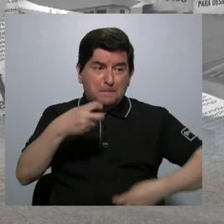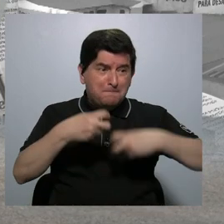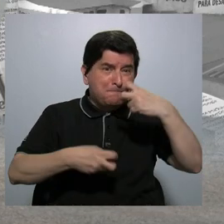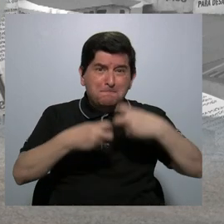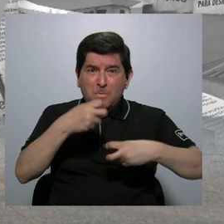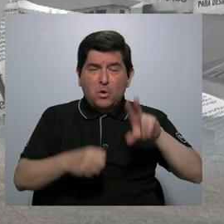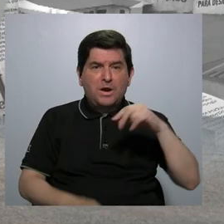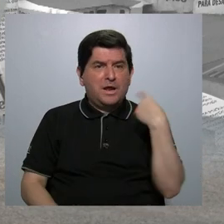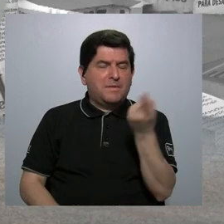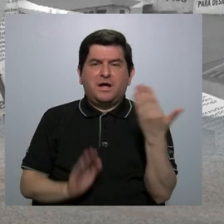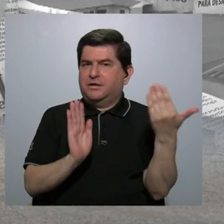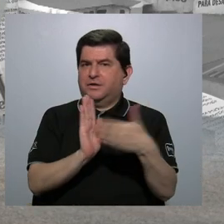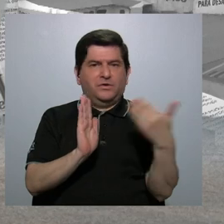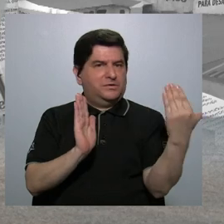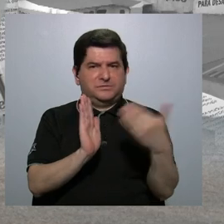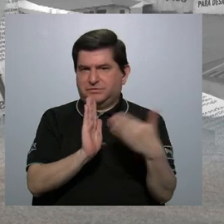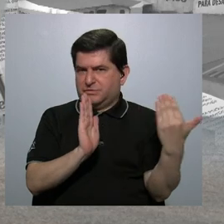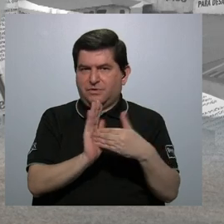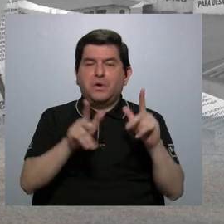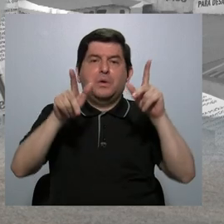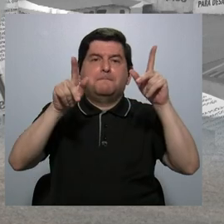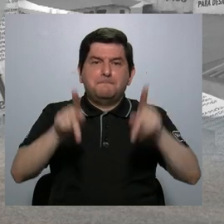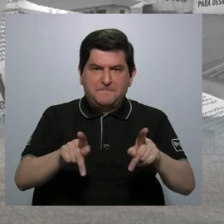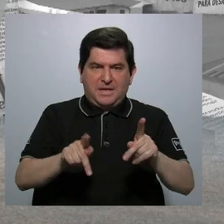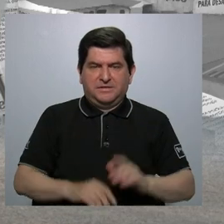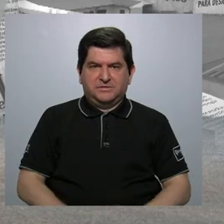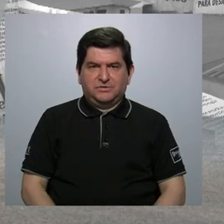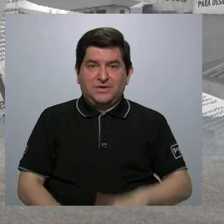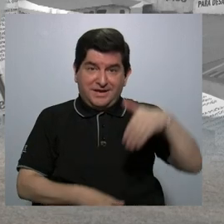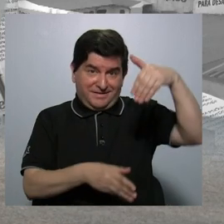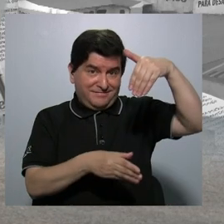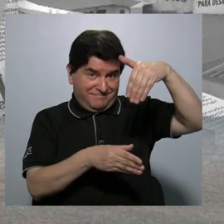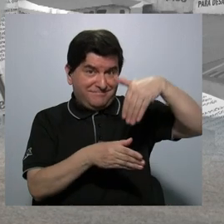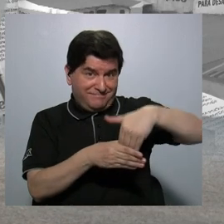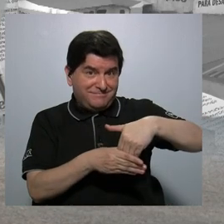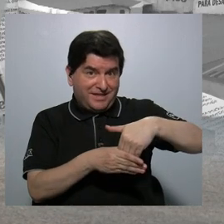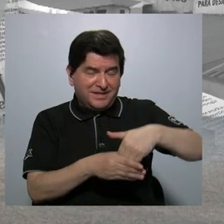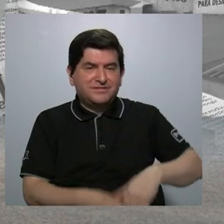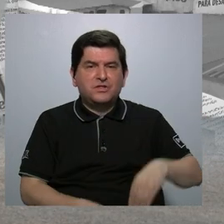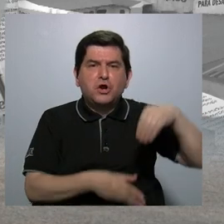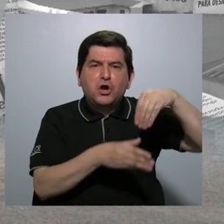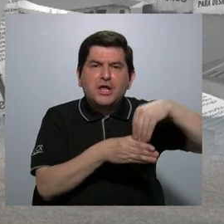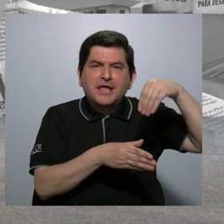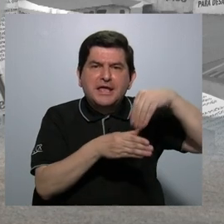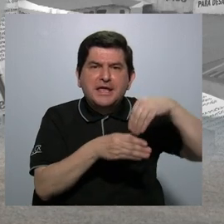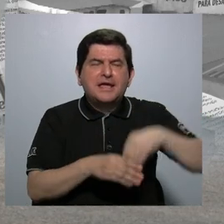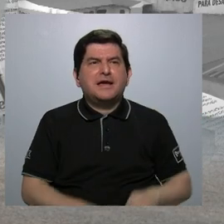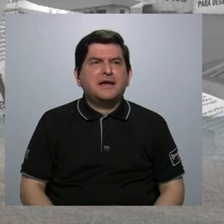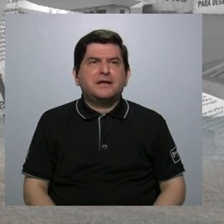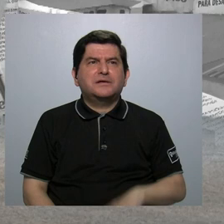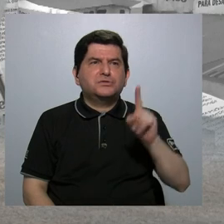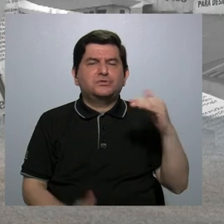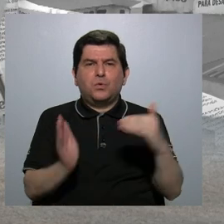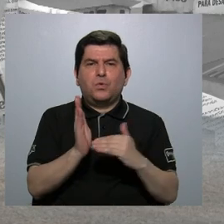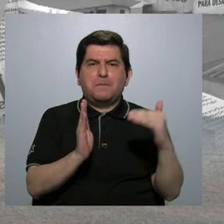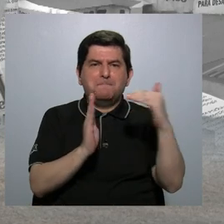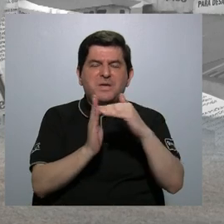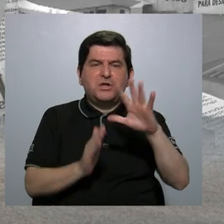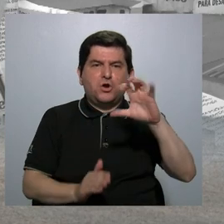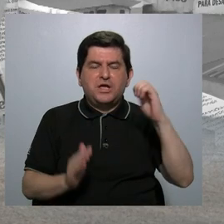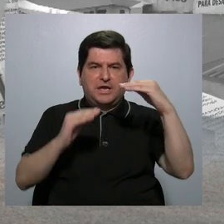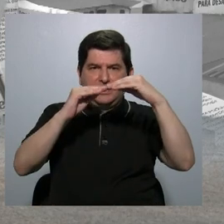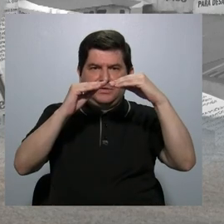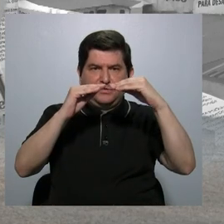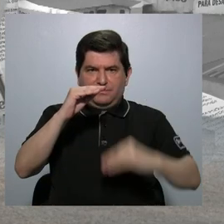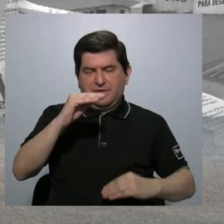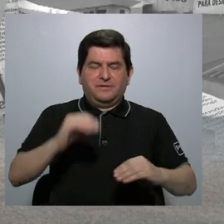problemática no está solo afectando a las personas que están dentro de los ingresos de 1.500.000 para abajo,